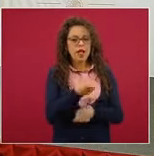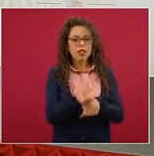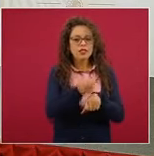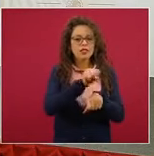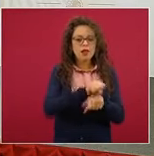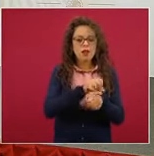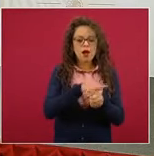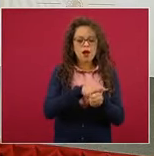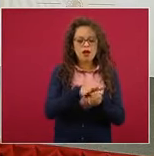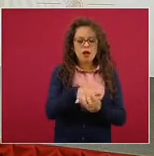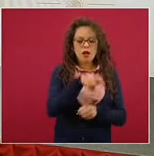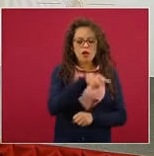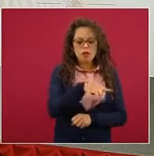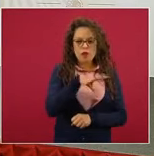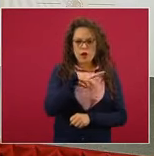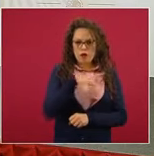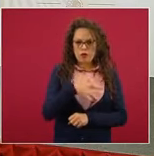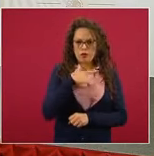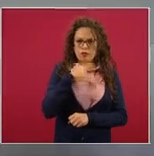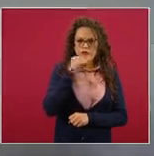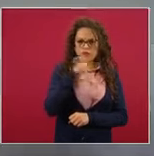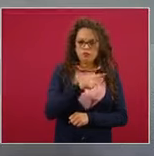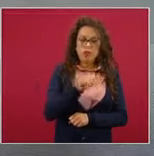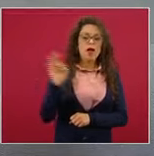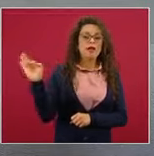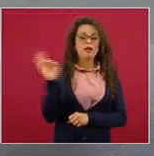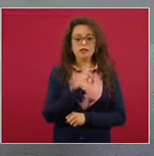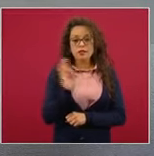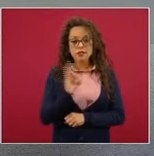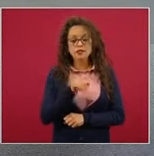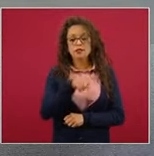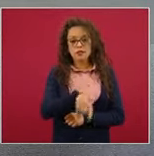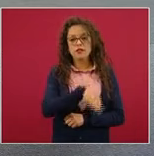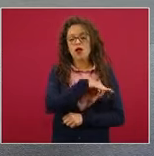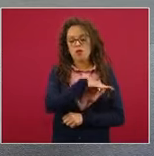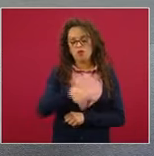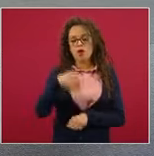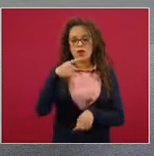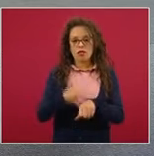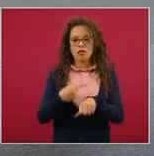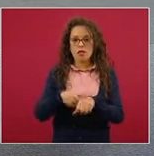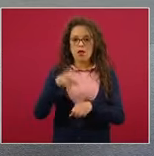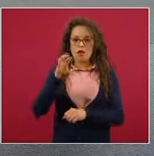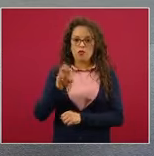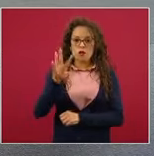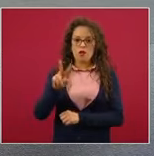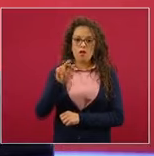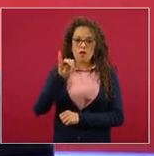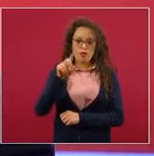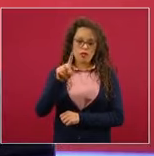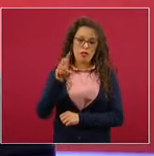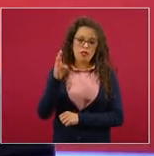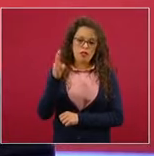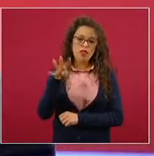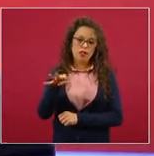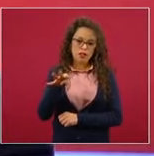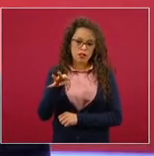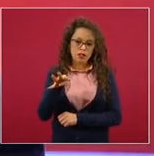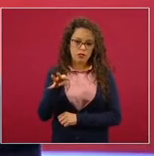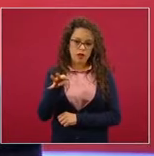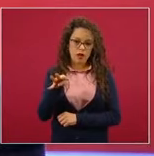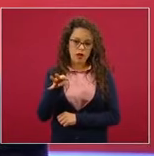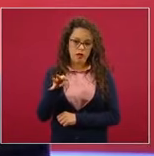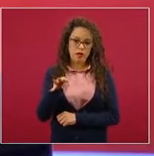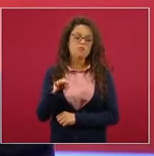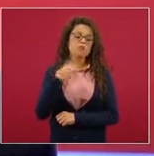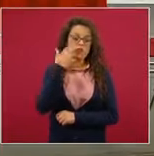trate, que la probabilidad de que tengan COVID-19 corresponde a la probabilidad de encontrar un resultado